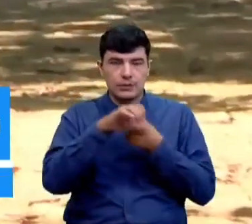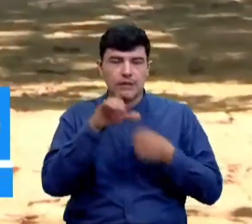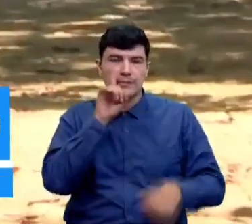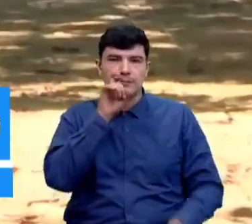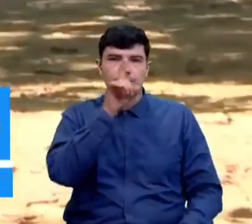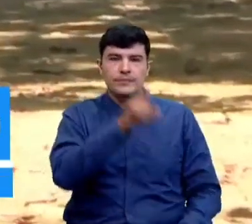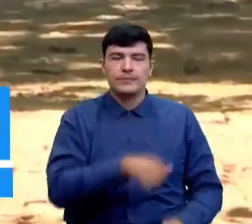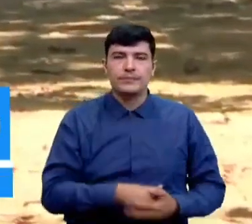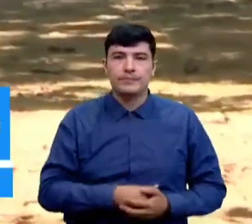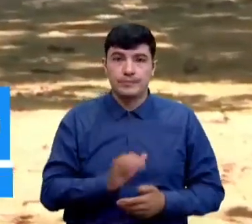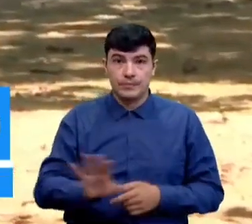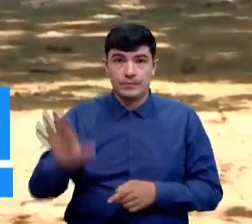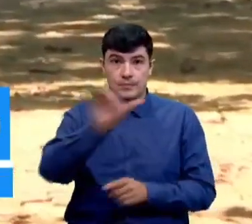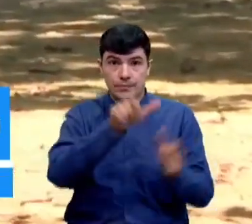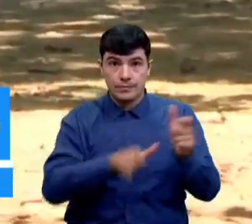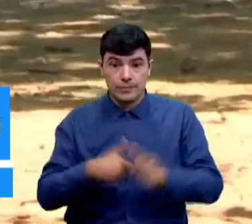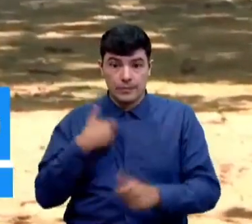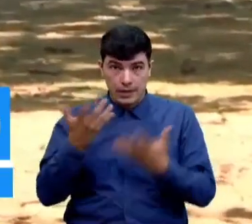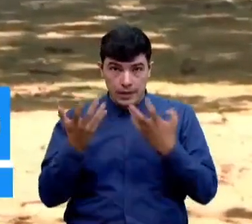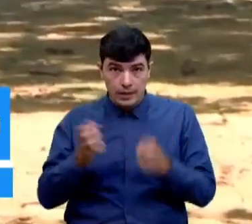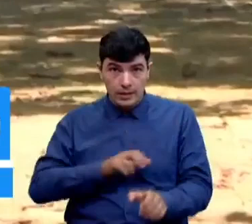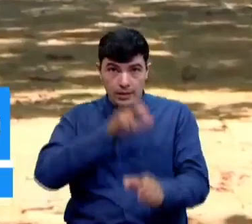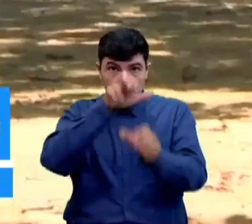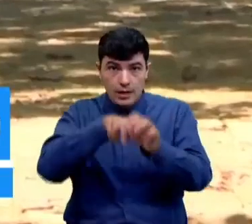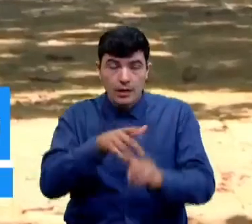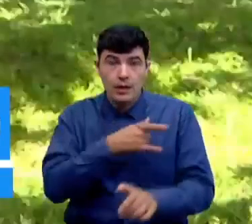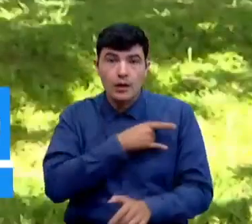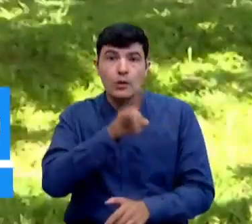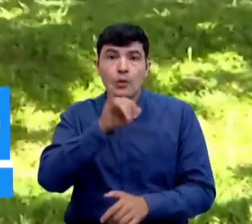cursar una carrera en la Universidad Industrial de Santander